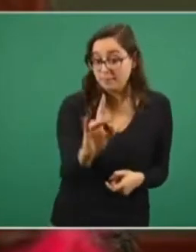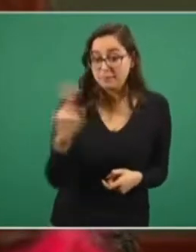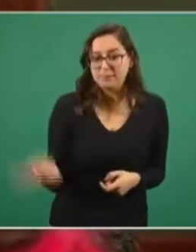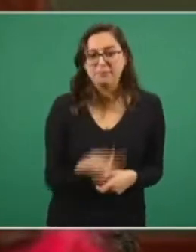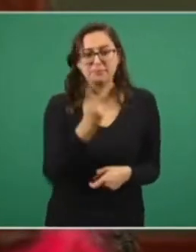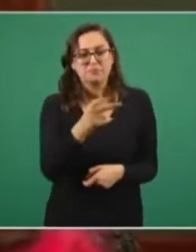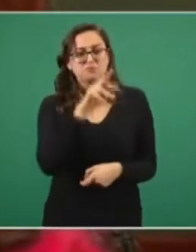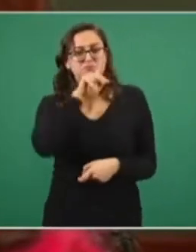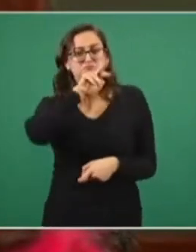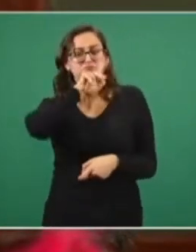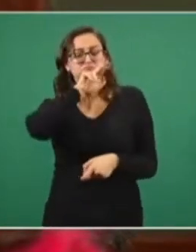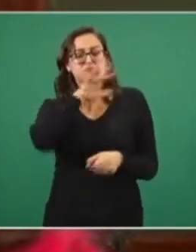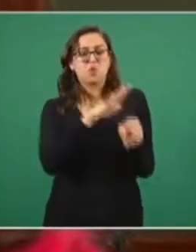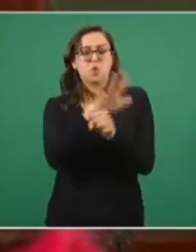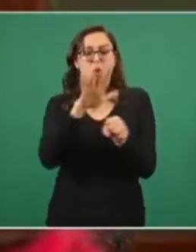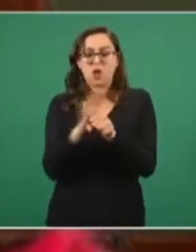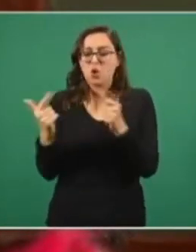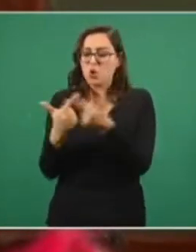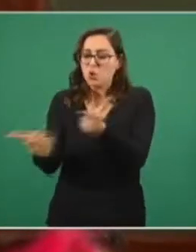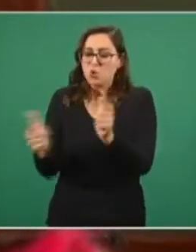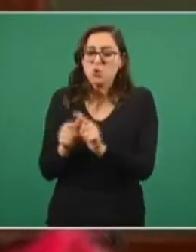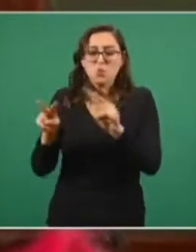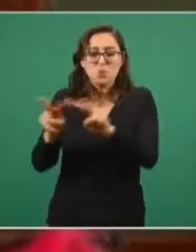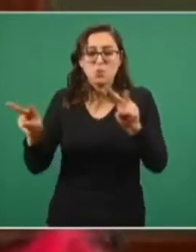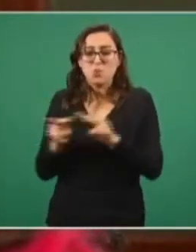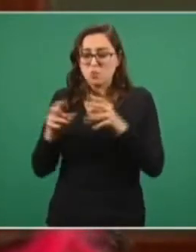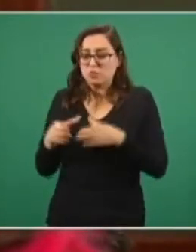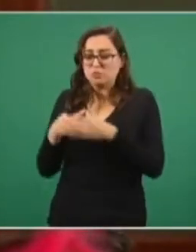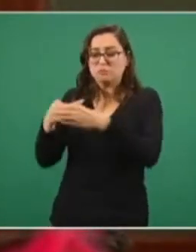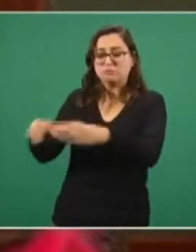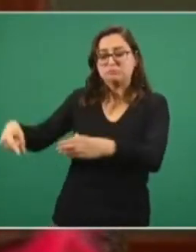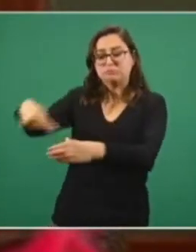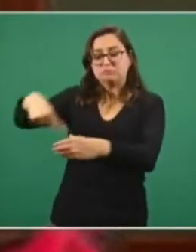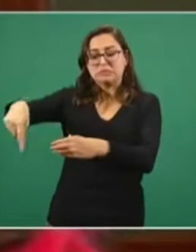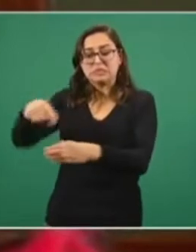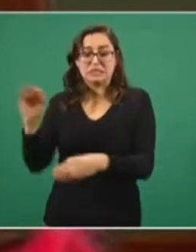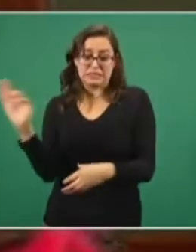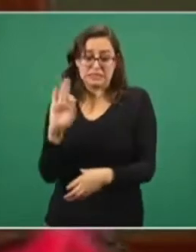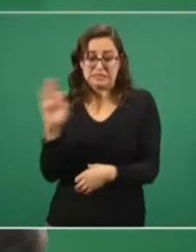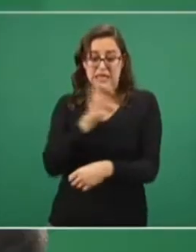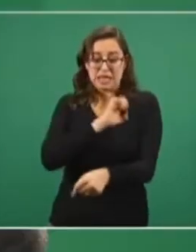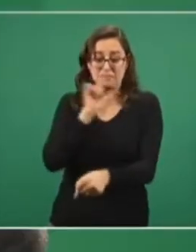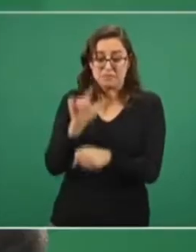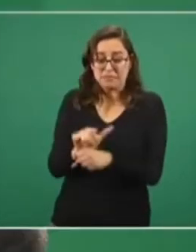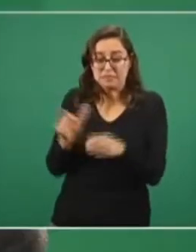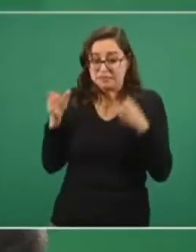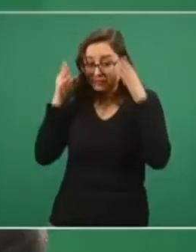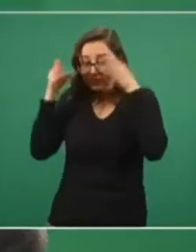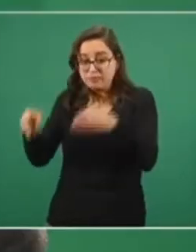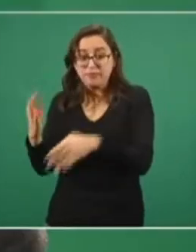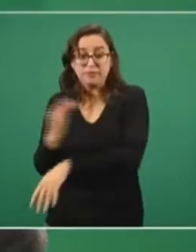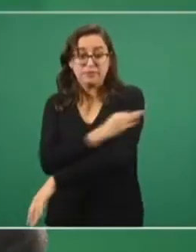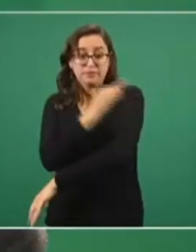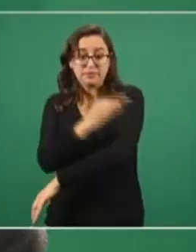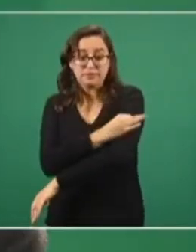por un tipo de población sumamente vulnerable y preguntan si va a haber alguna consideración especial en el plan de vacunación a quienes